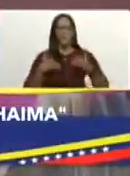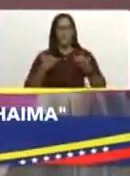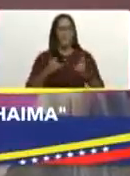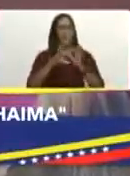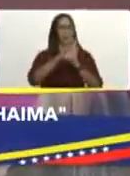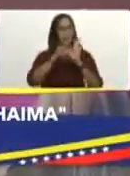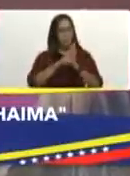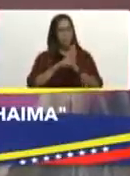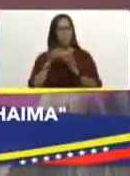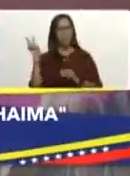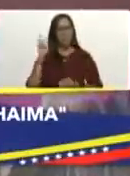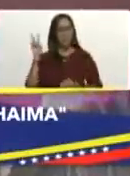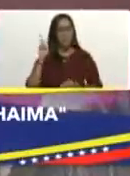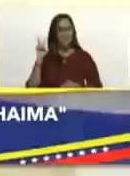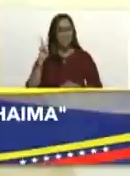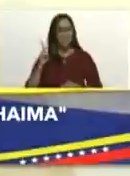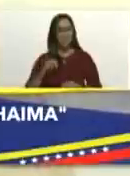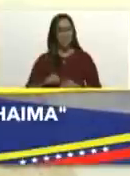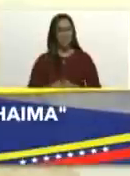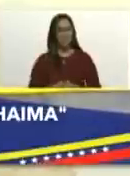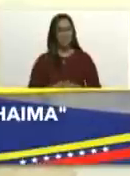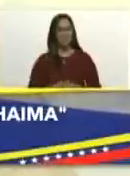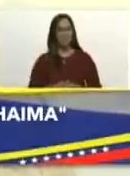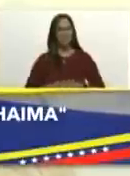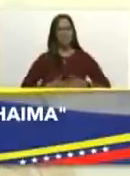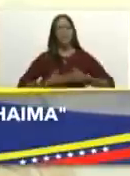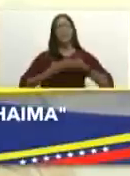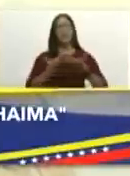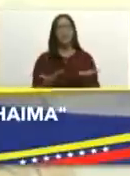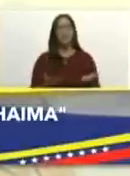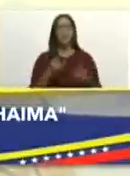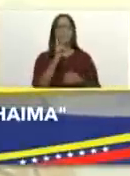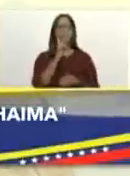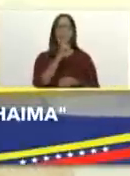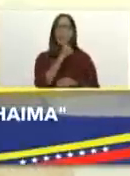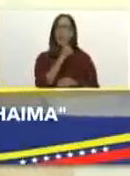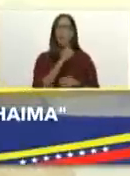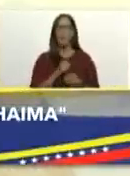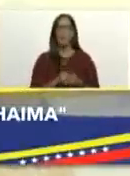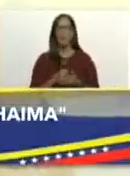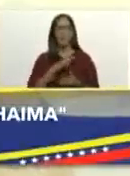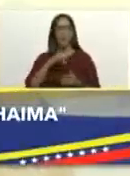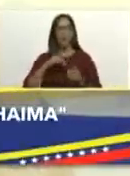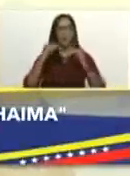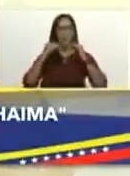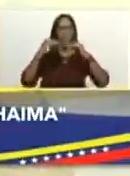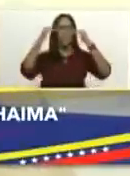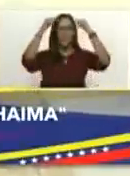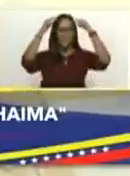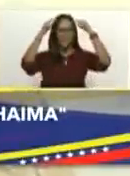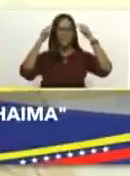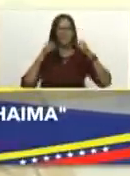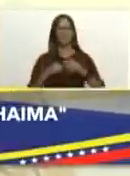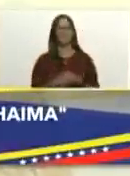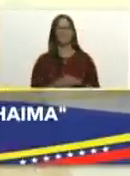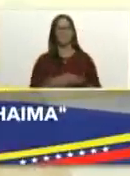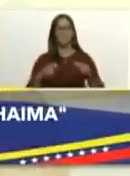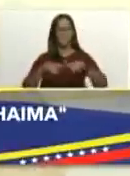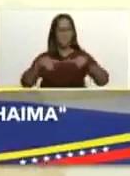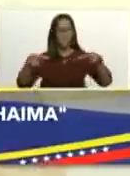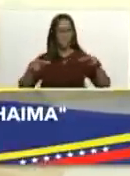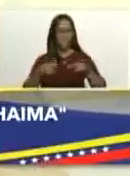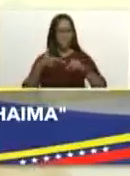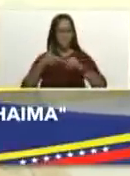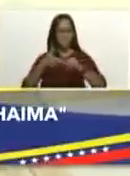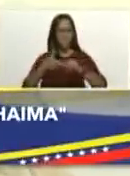constitucional de Venezuela, le di el nombre de nuestro comandante a la faja. Y a